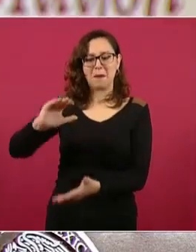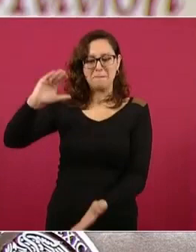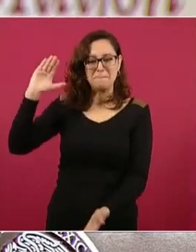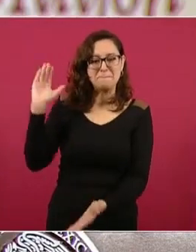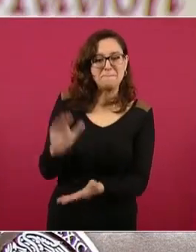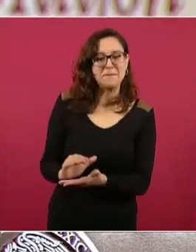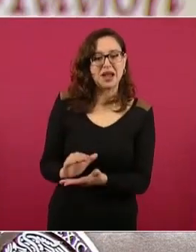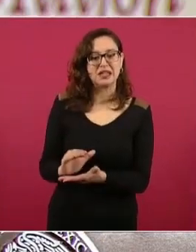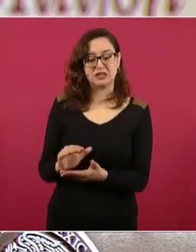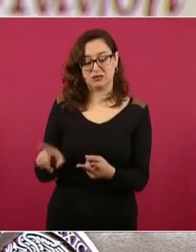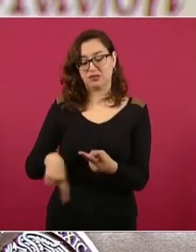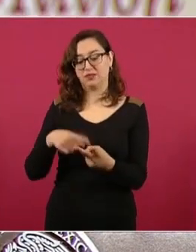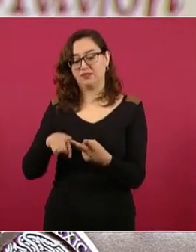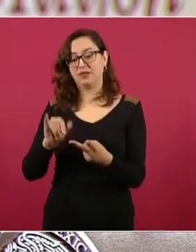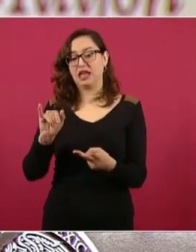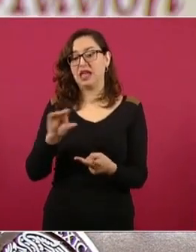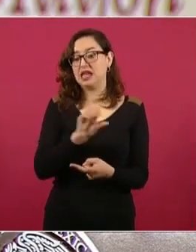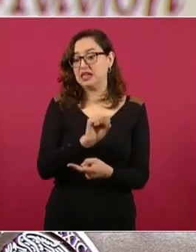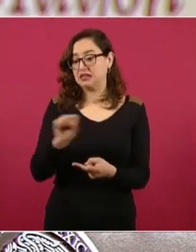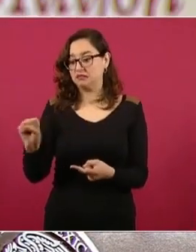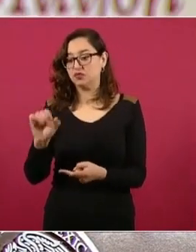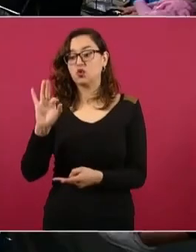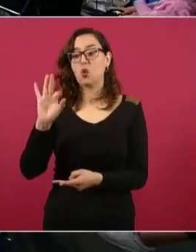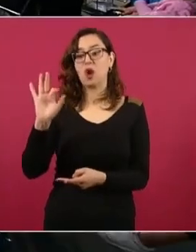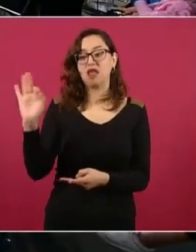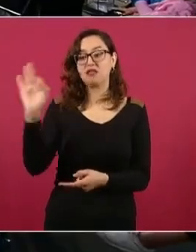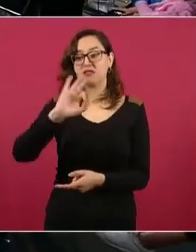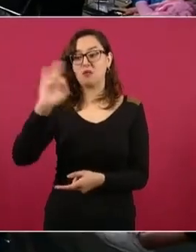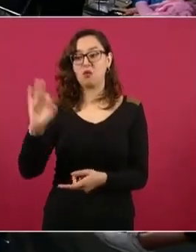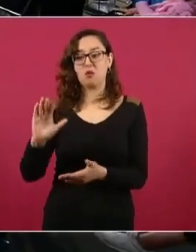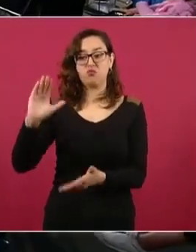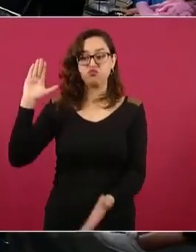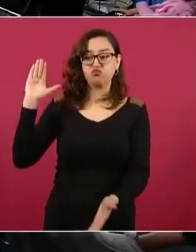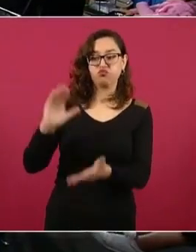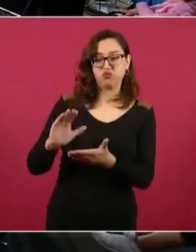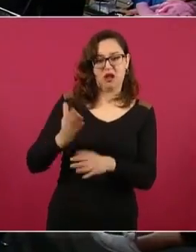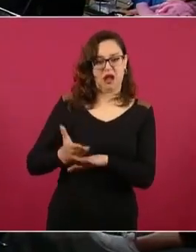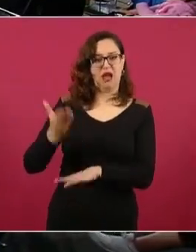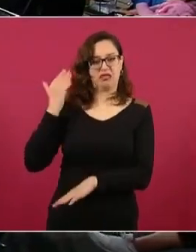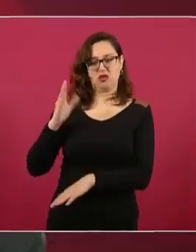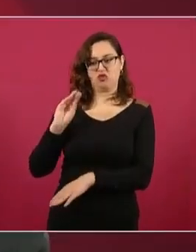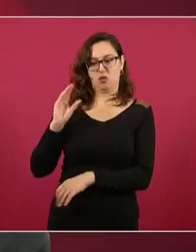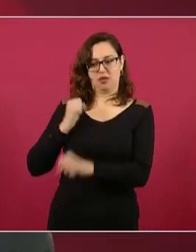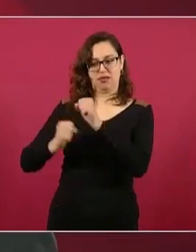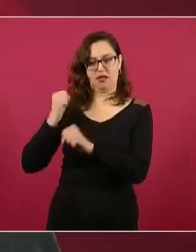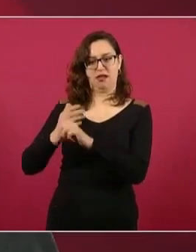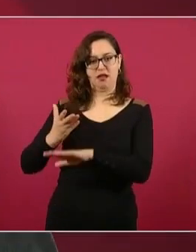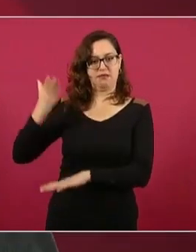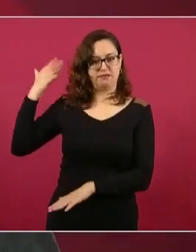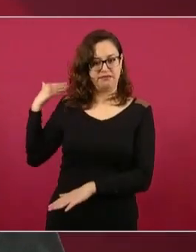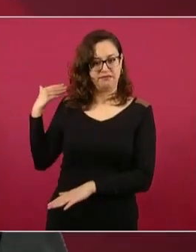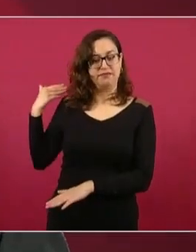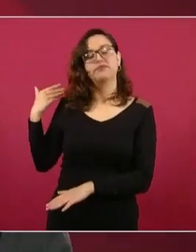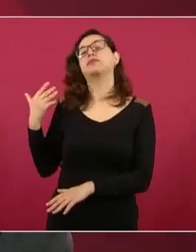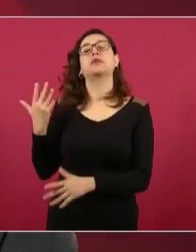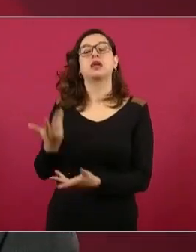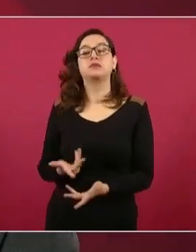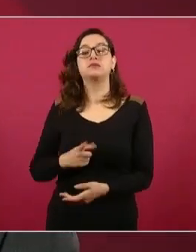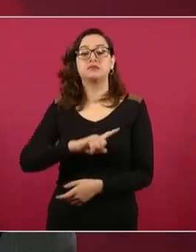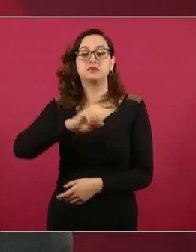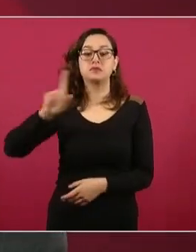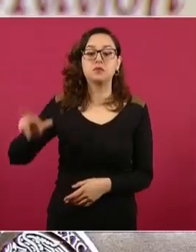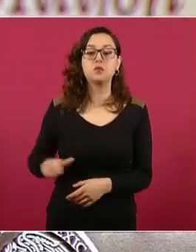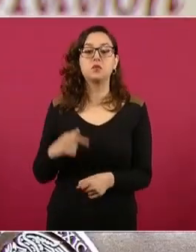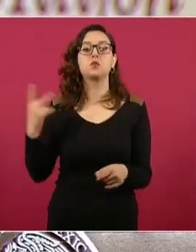El IMSS, 40% en ese mismo periodo, en la década de los 90. Y después, en las décadas siguientes, lo que se